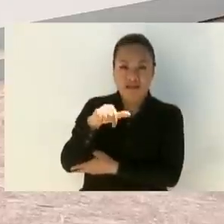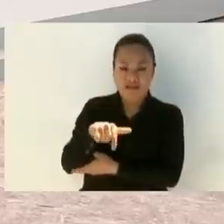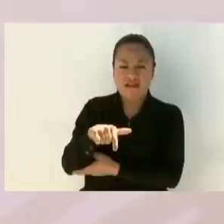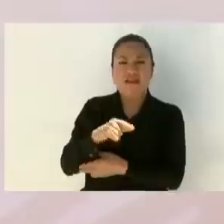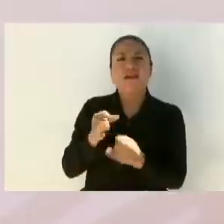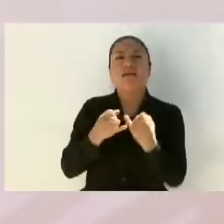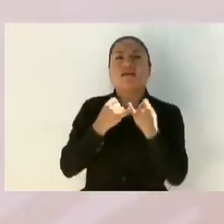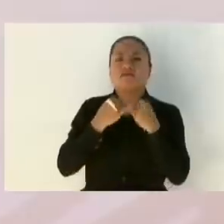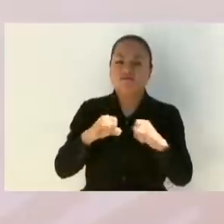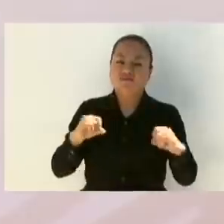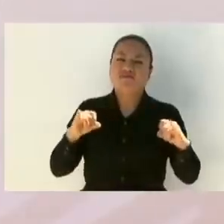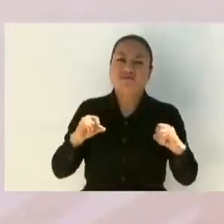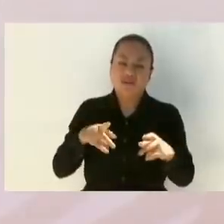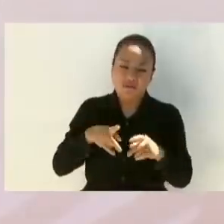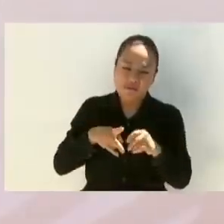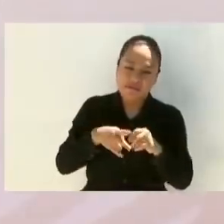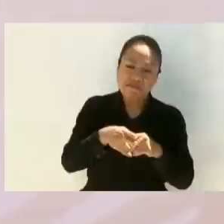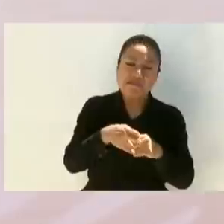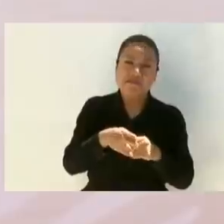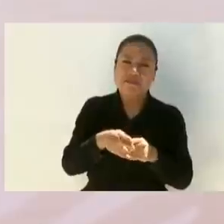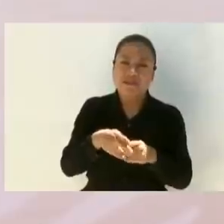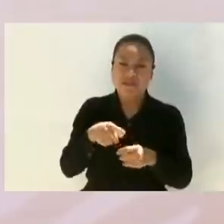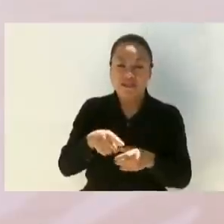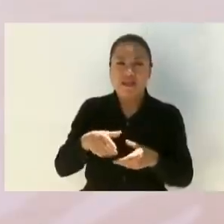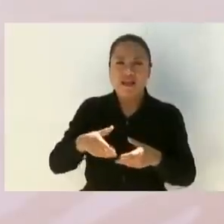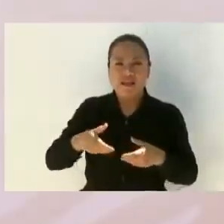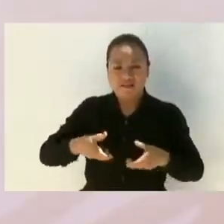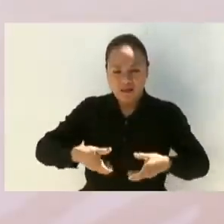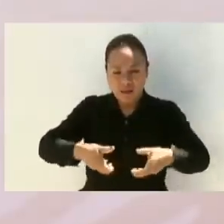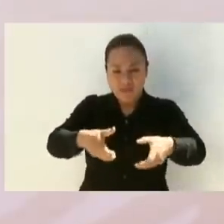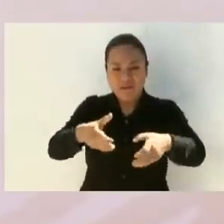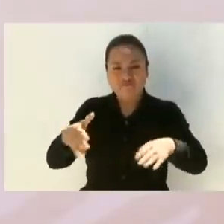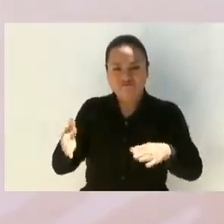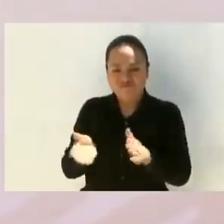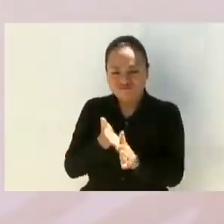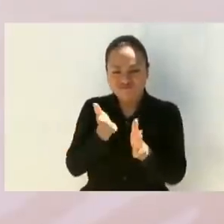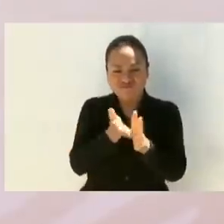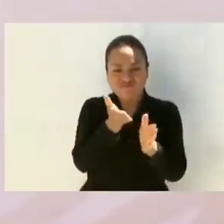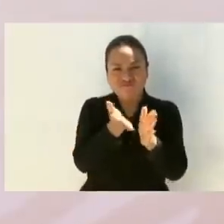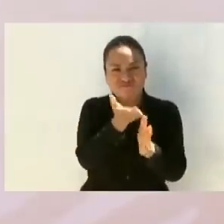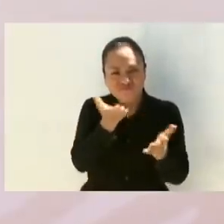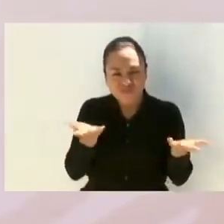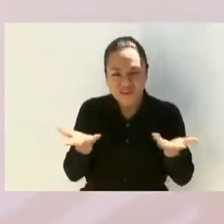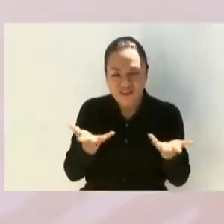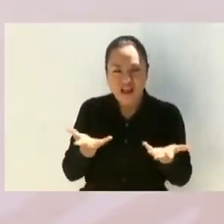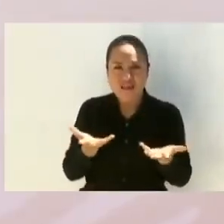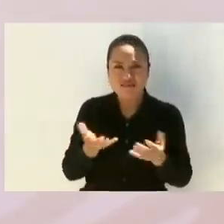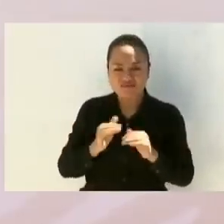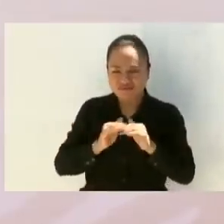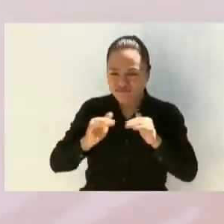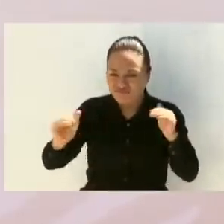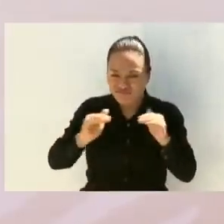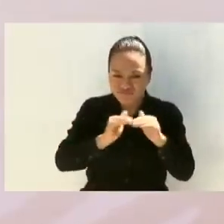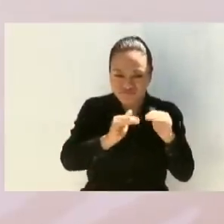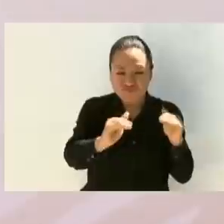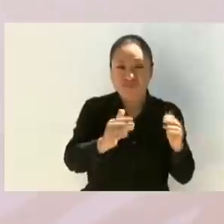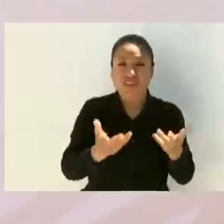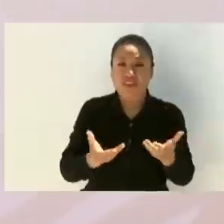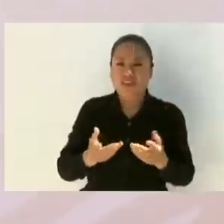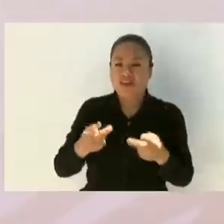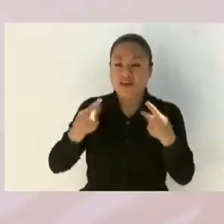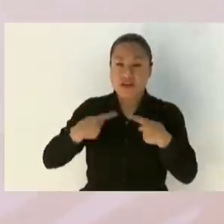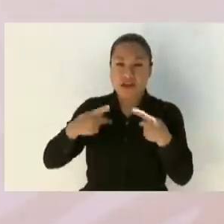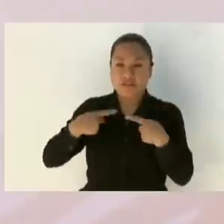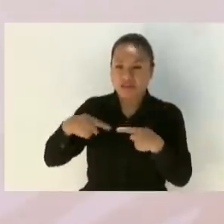de estos caminos que hace la